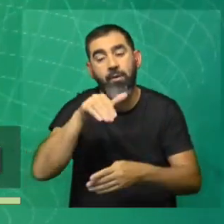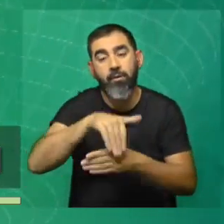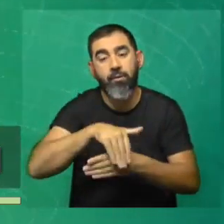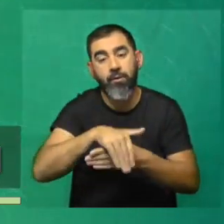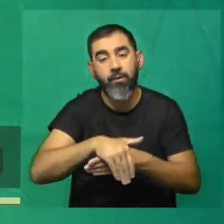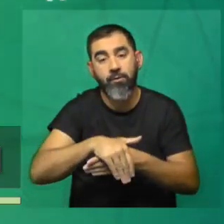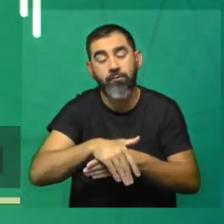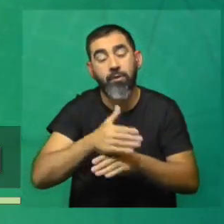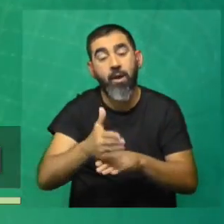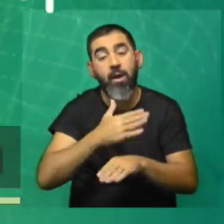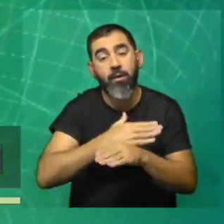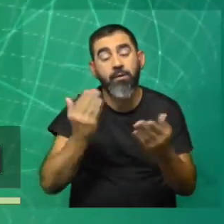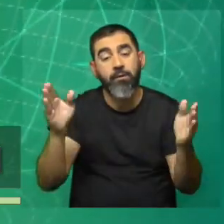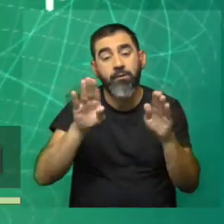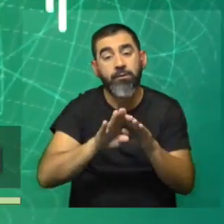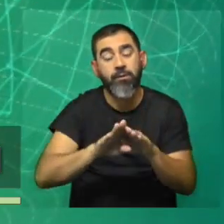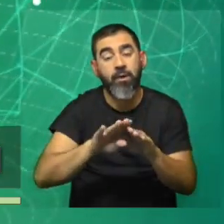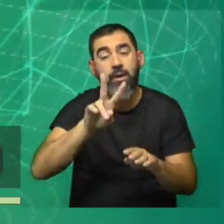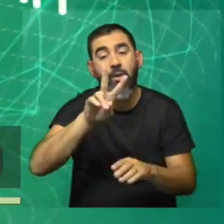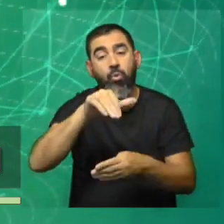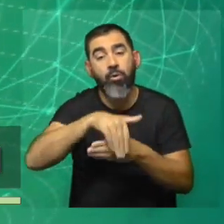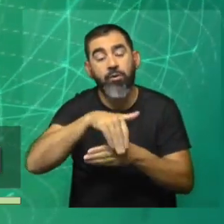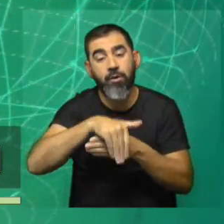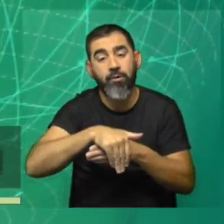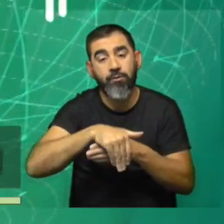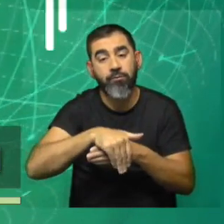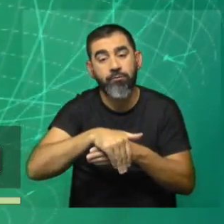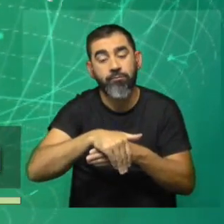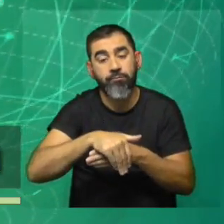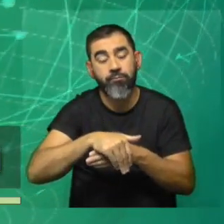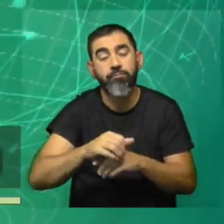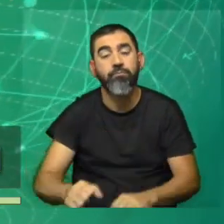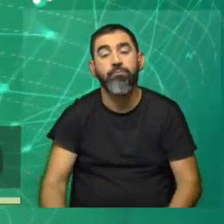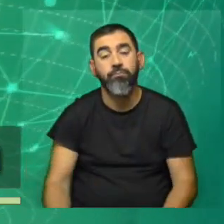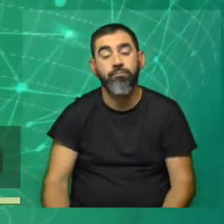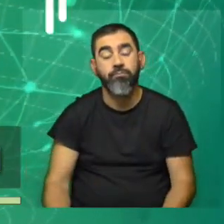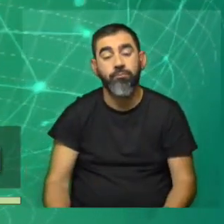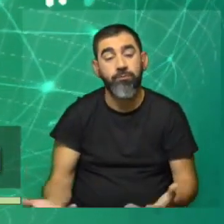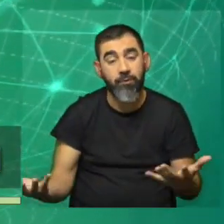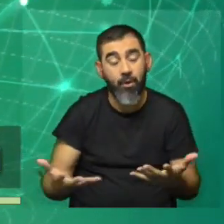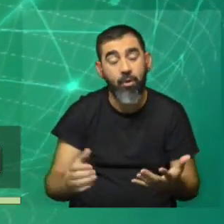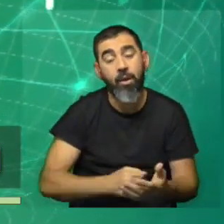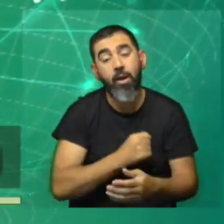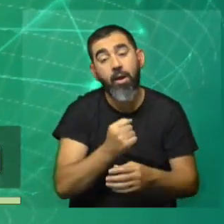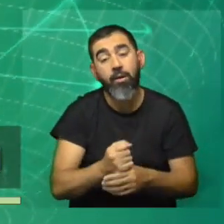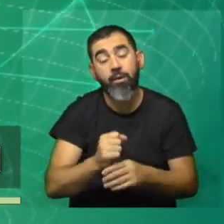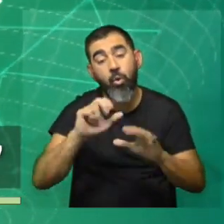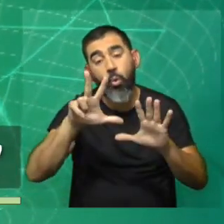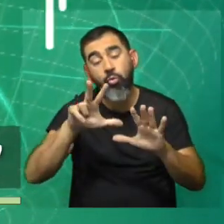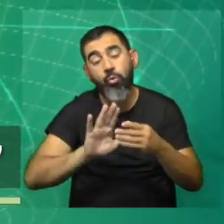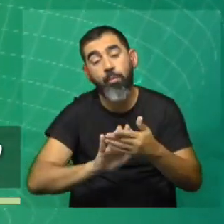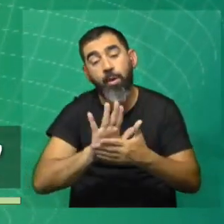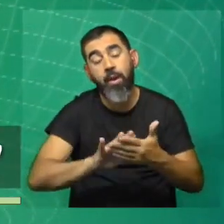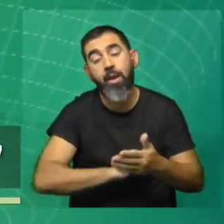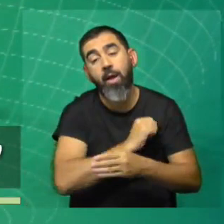Claro, porque antes se cerraba a las 14 horas el centro y ahora está abierto a partir de las 8 hasta